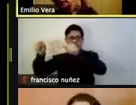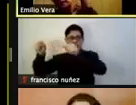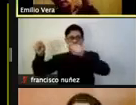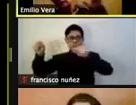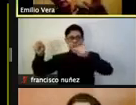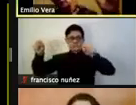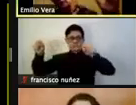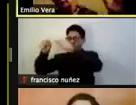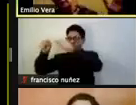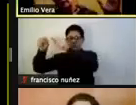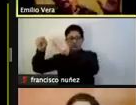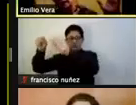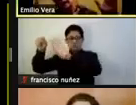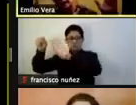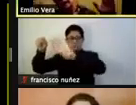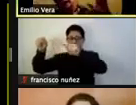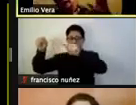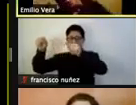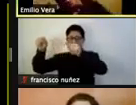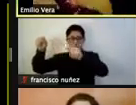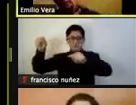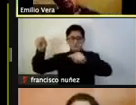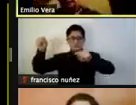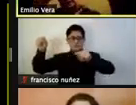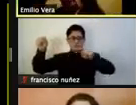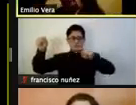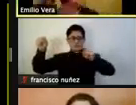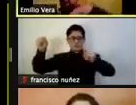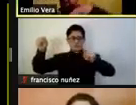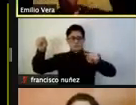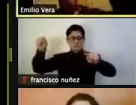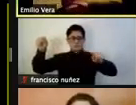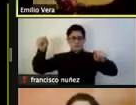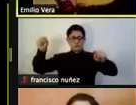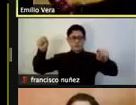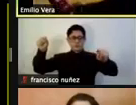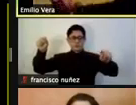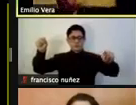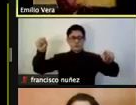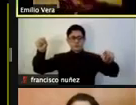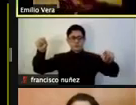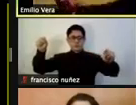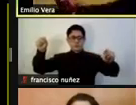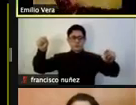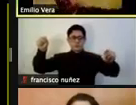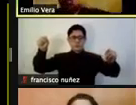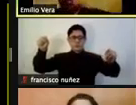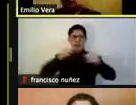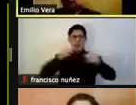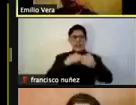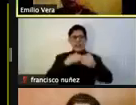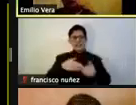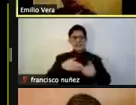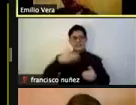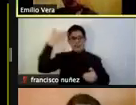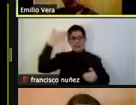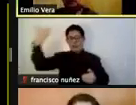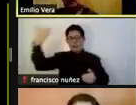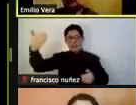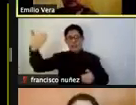al oeste de la fosa, o sea, hacia el mar, hacia el océano. Y aquí, claro, aquí se ve el